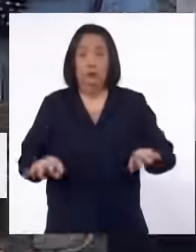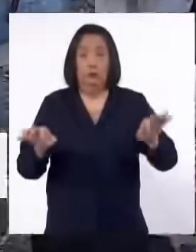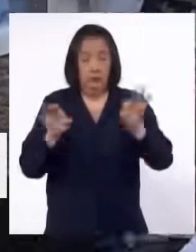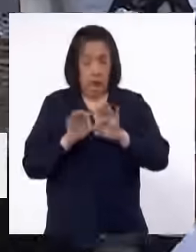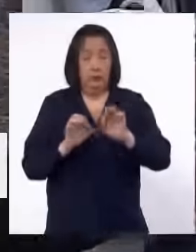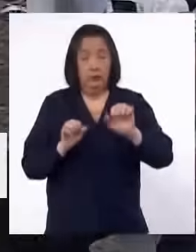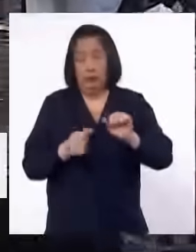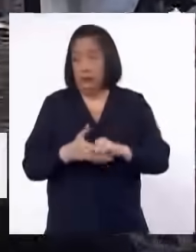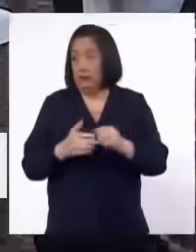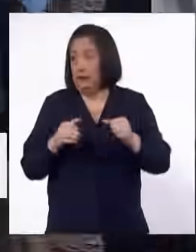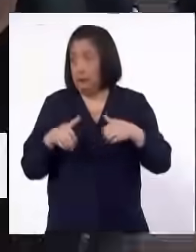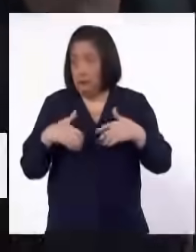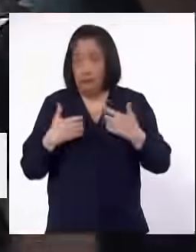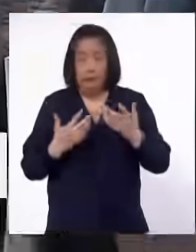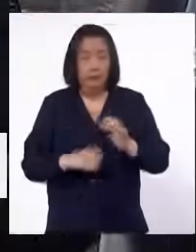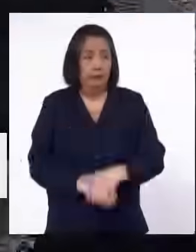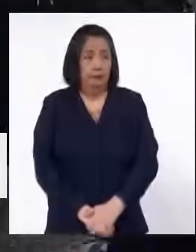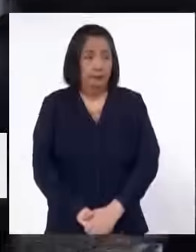para poder